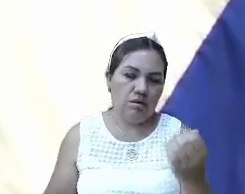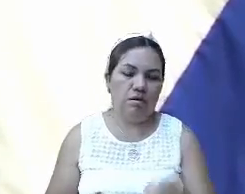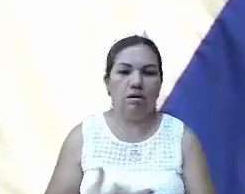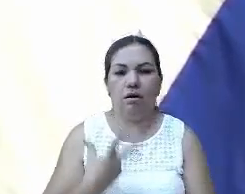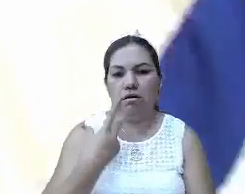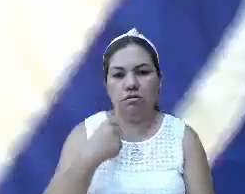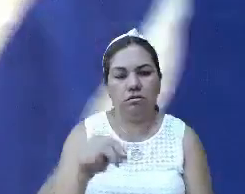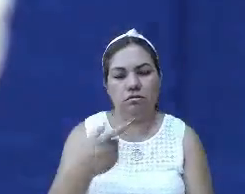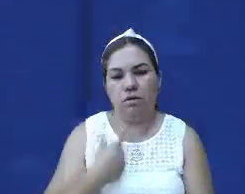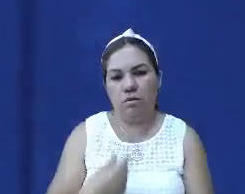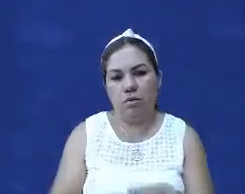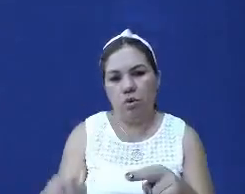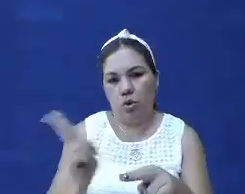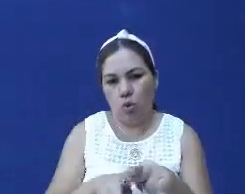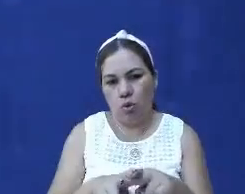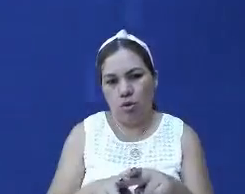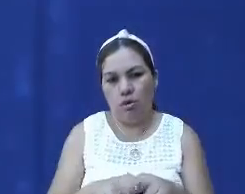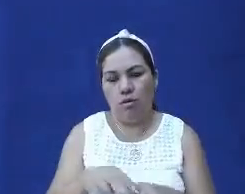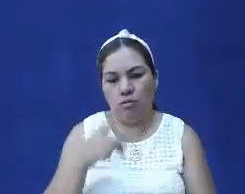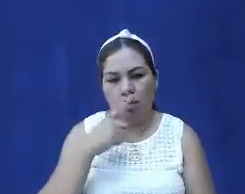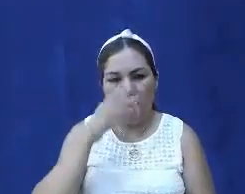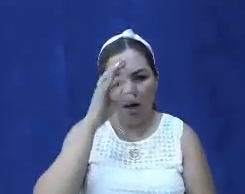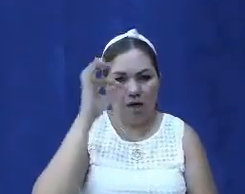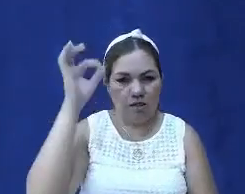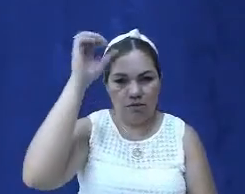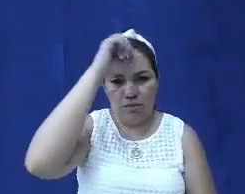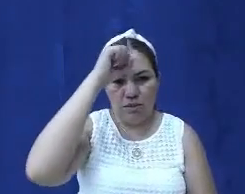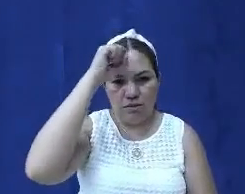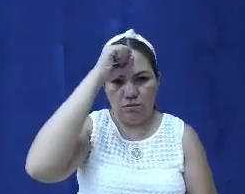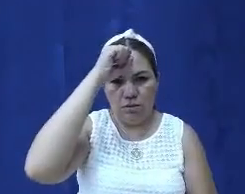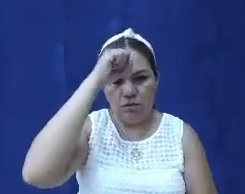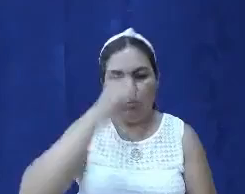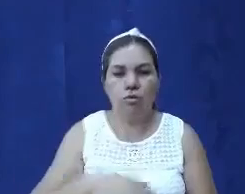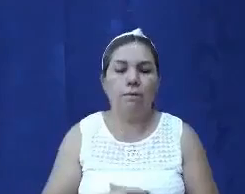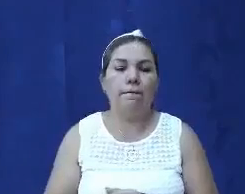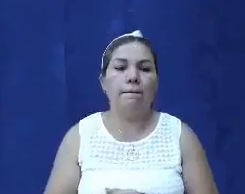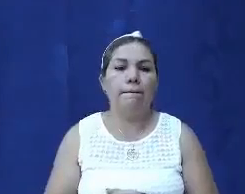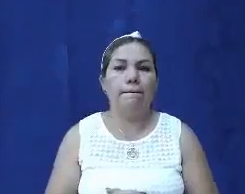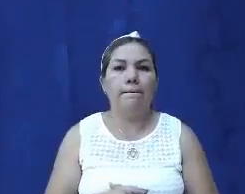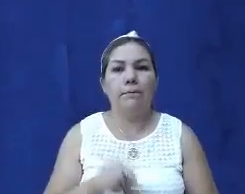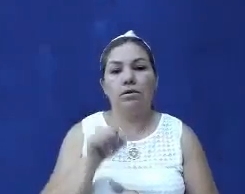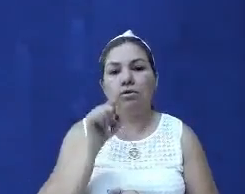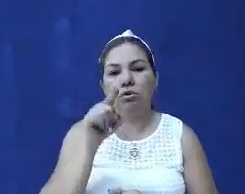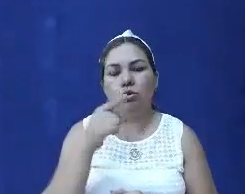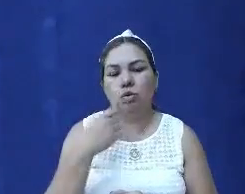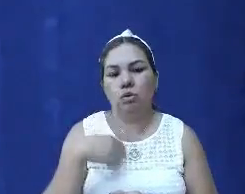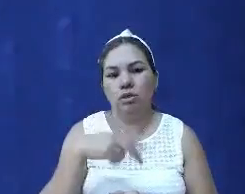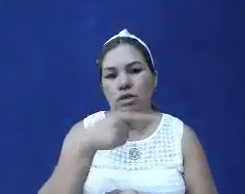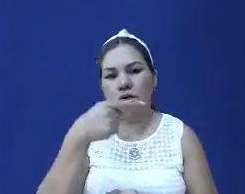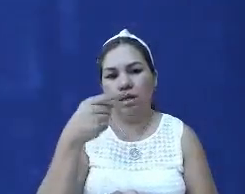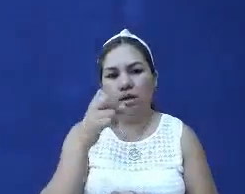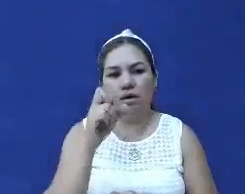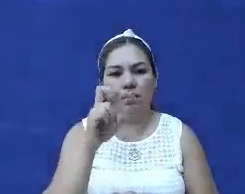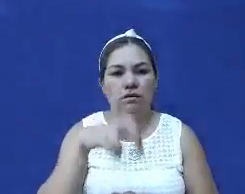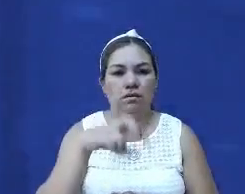No te vas a morir porque te has arrepentido, pero tus generaciones van a sufrir la consecuencia.